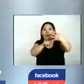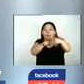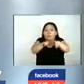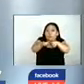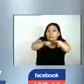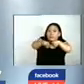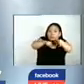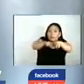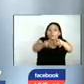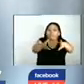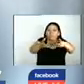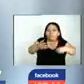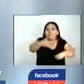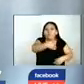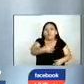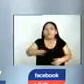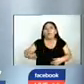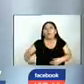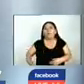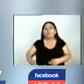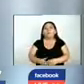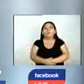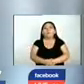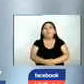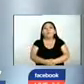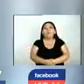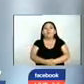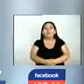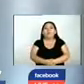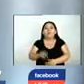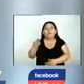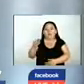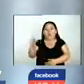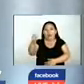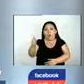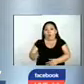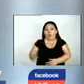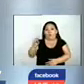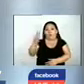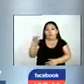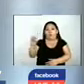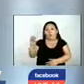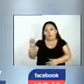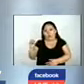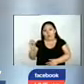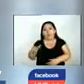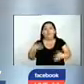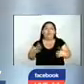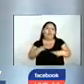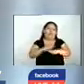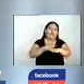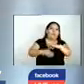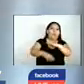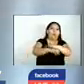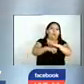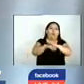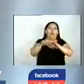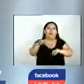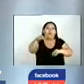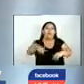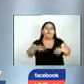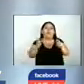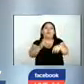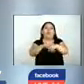contrincantes que se disputarán la sucesión de Guillermo Lasso el próximo 20 de agosto. Se presentaba contra la corrupción bajo el eslogan "Es